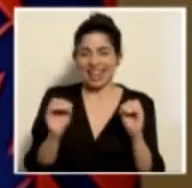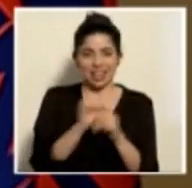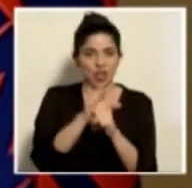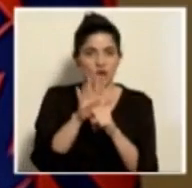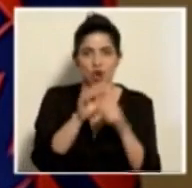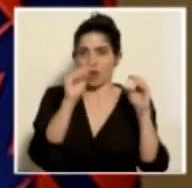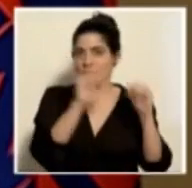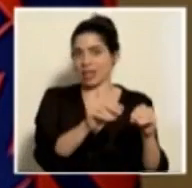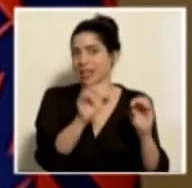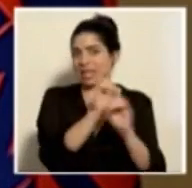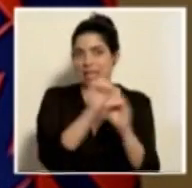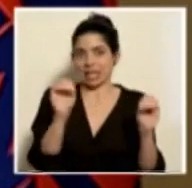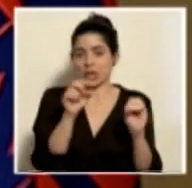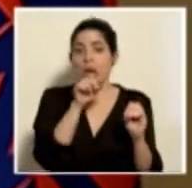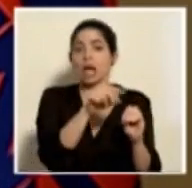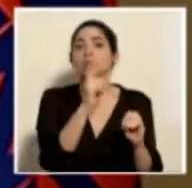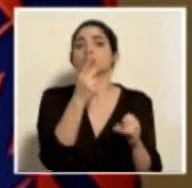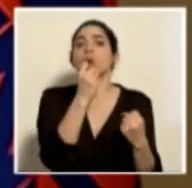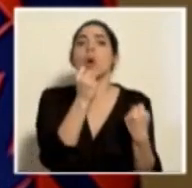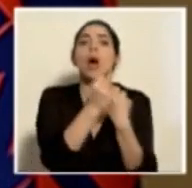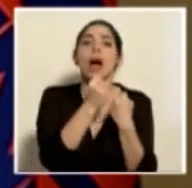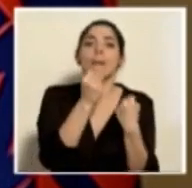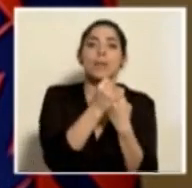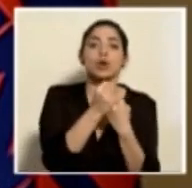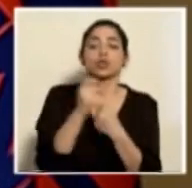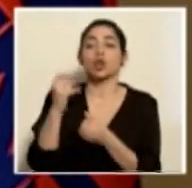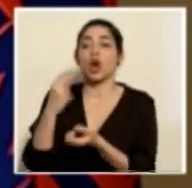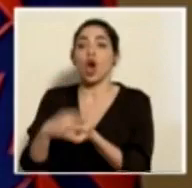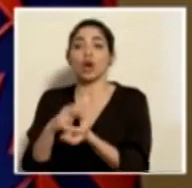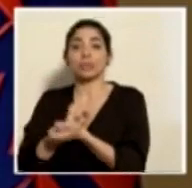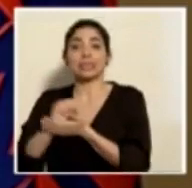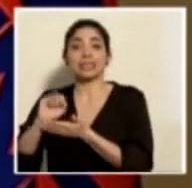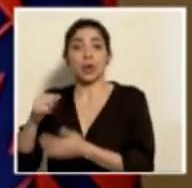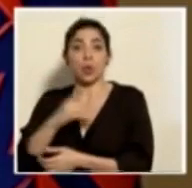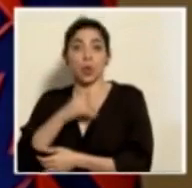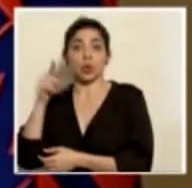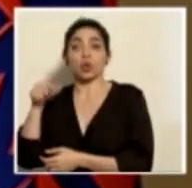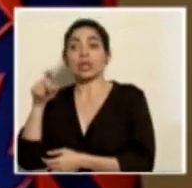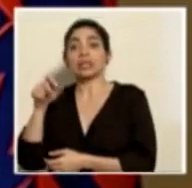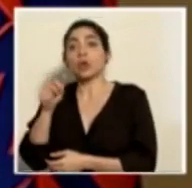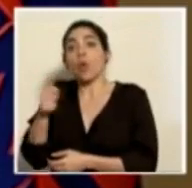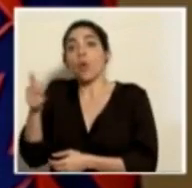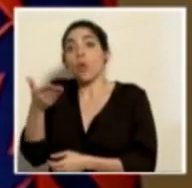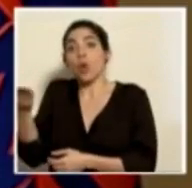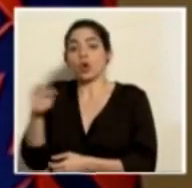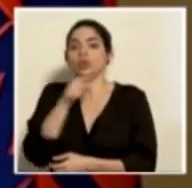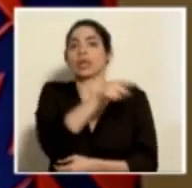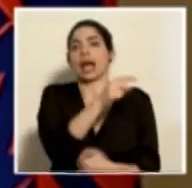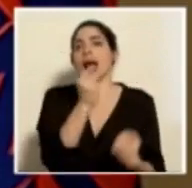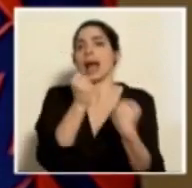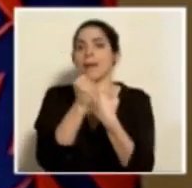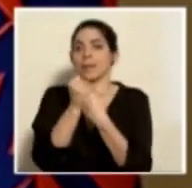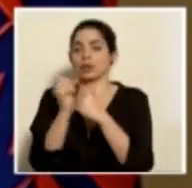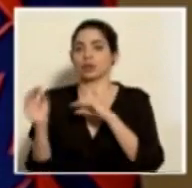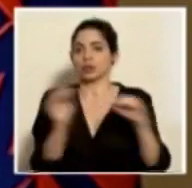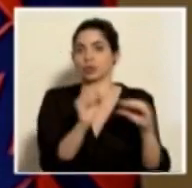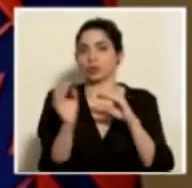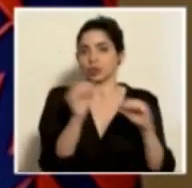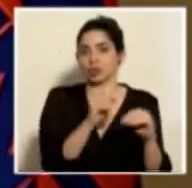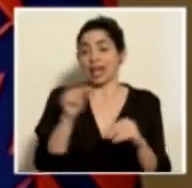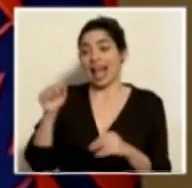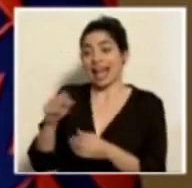COVID. Va a ser un apoyo al Hospital San Juan de Dios y ahí es donde estamos incrementando la capacidad de cuidados